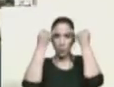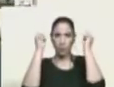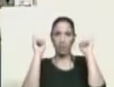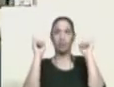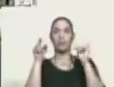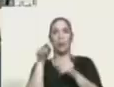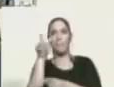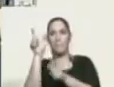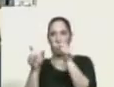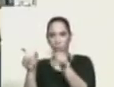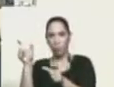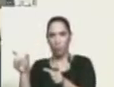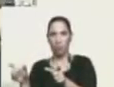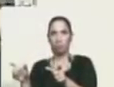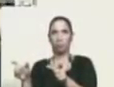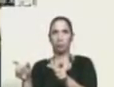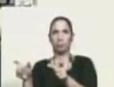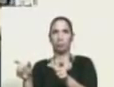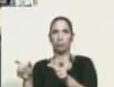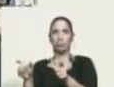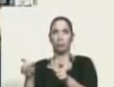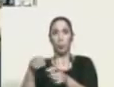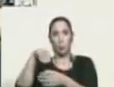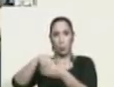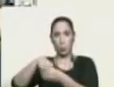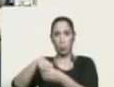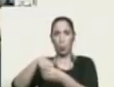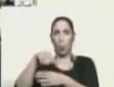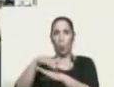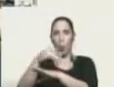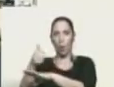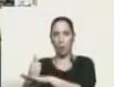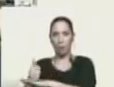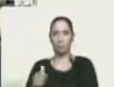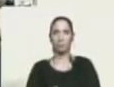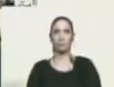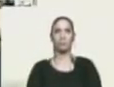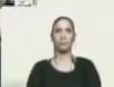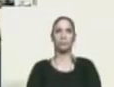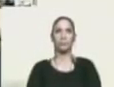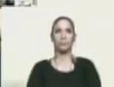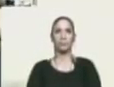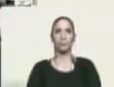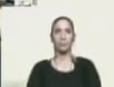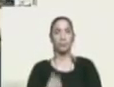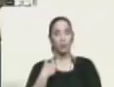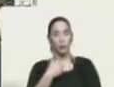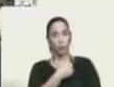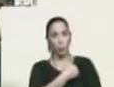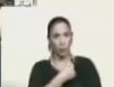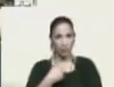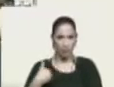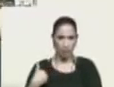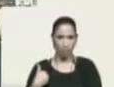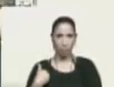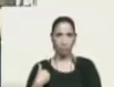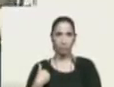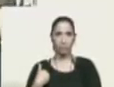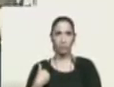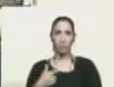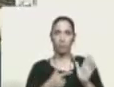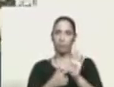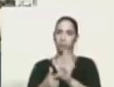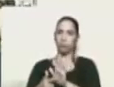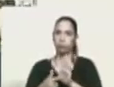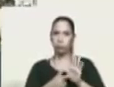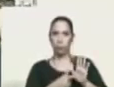de su presunta culpabilidad. En tal sentido, quiero muy brevemente resaltar los logros